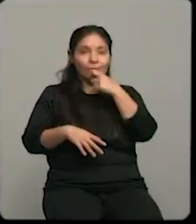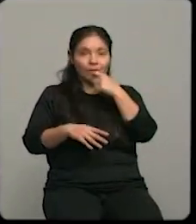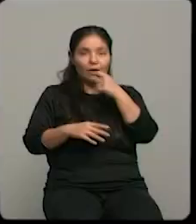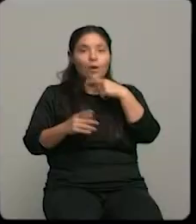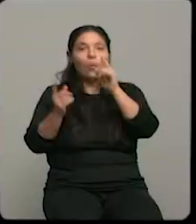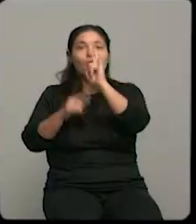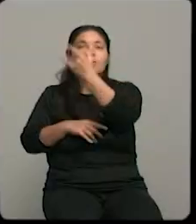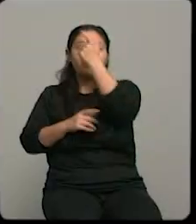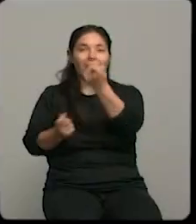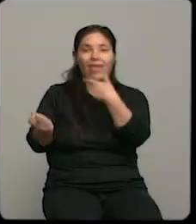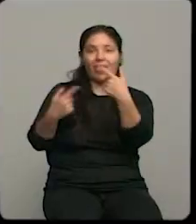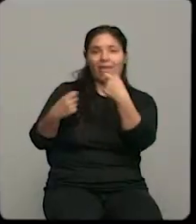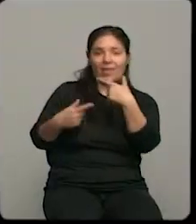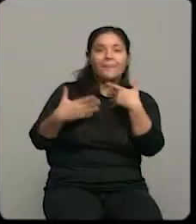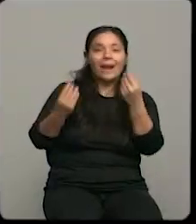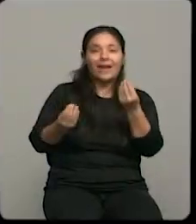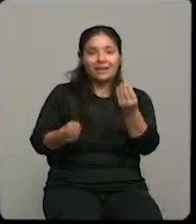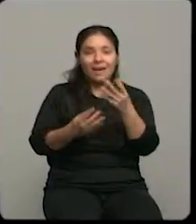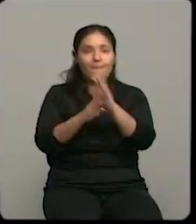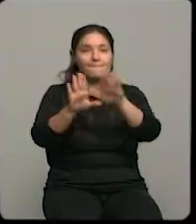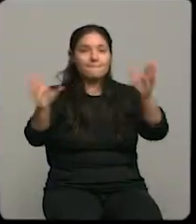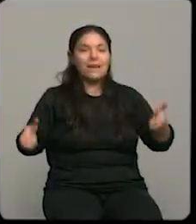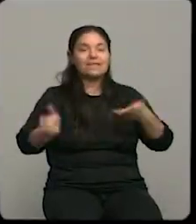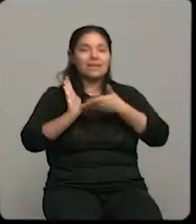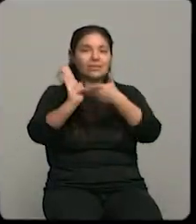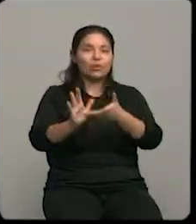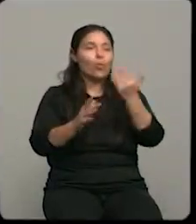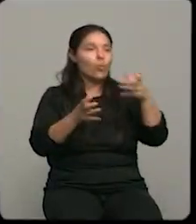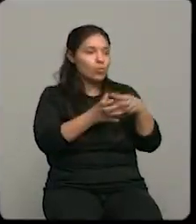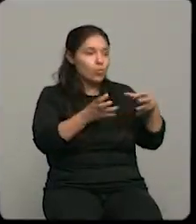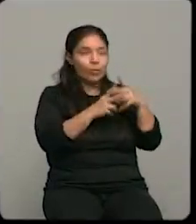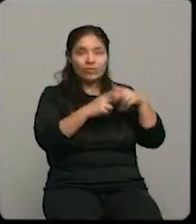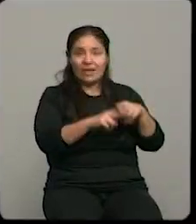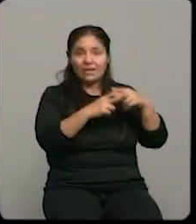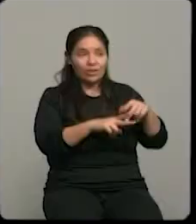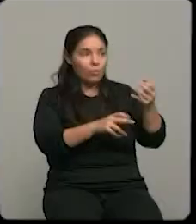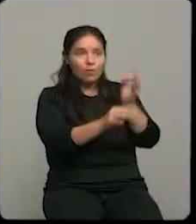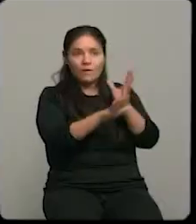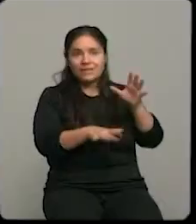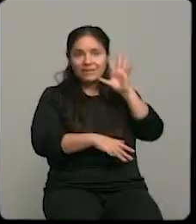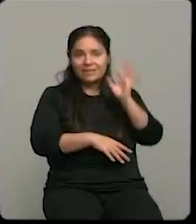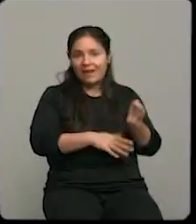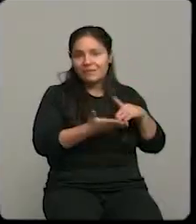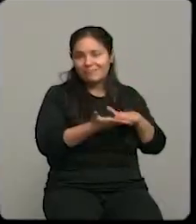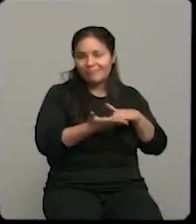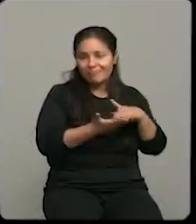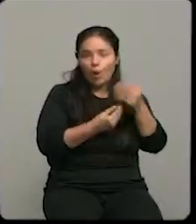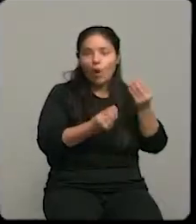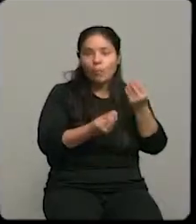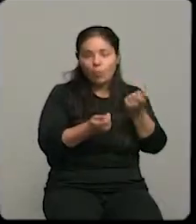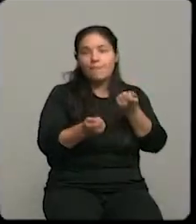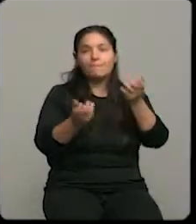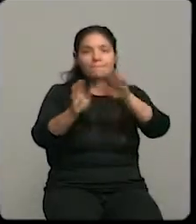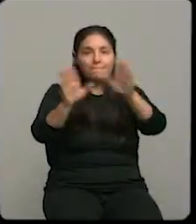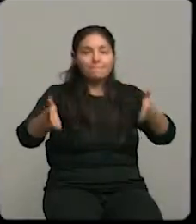apoya permanentemente para que podamos hacerlo. Tenemos un personal técnico cada vez más capacitado para poder resolverlo. Entonces ya no es lo mismo. Había